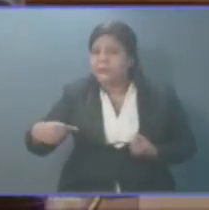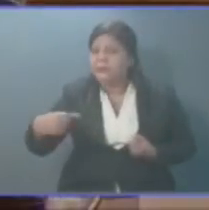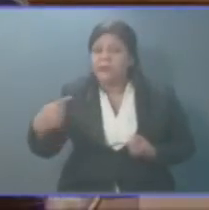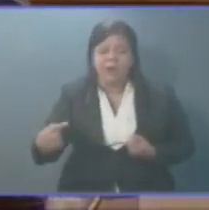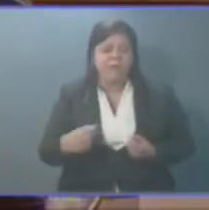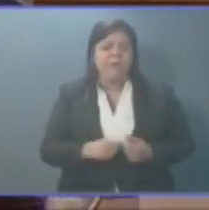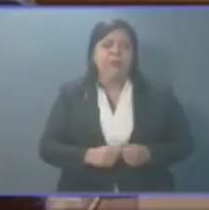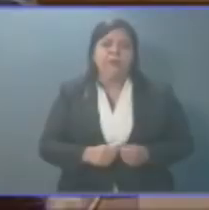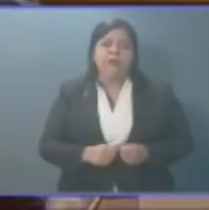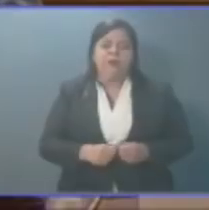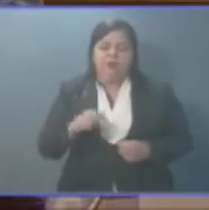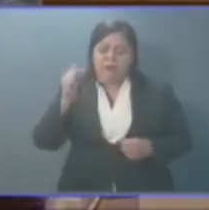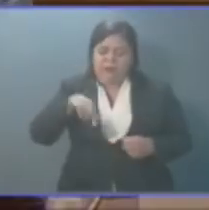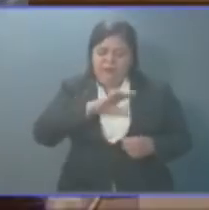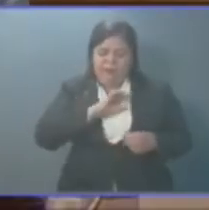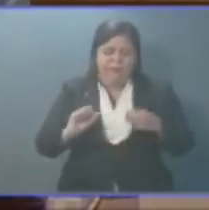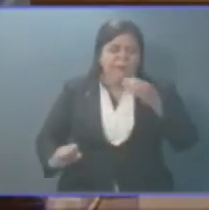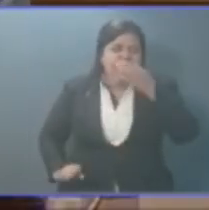este país.